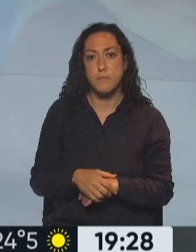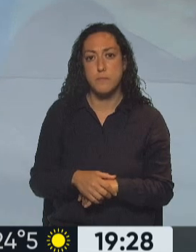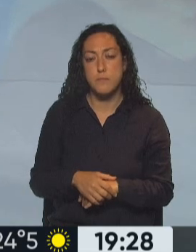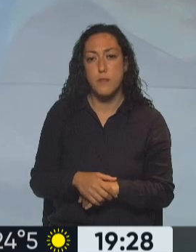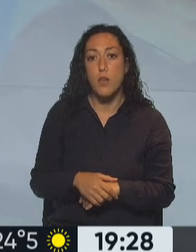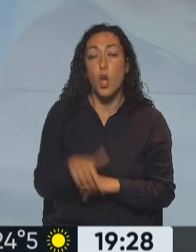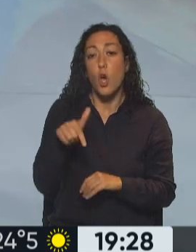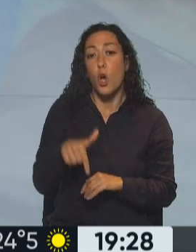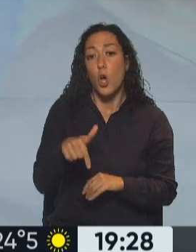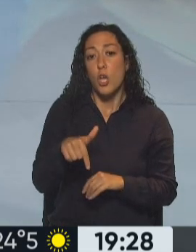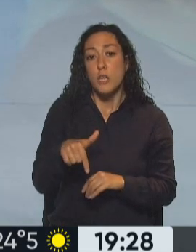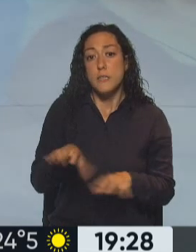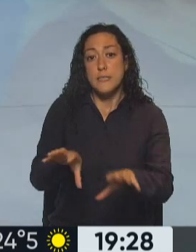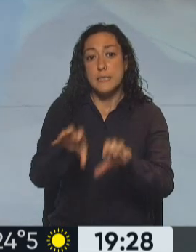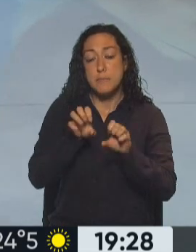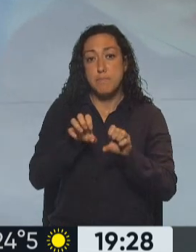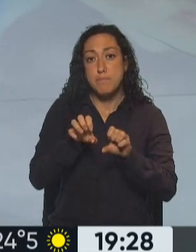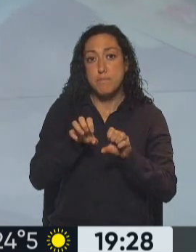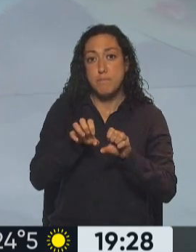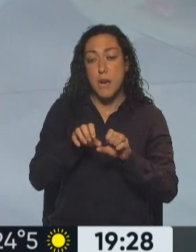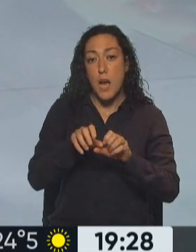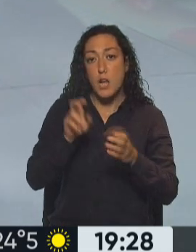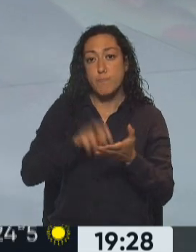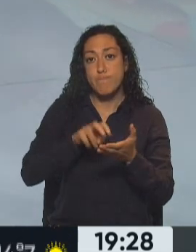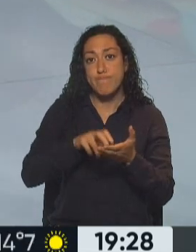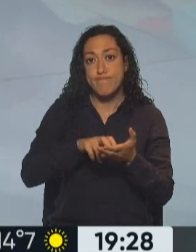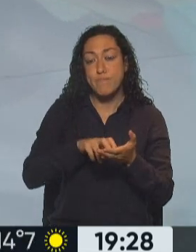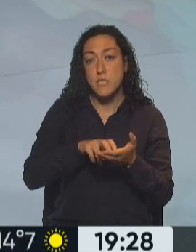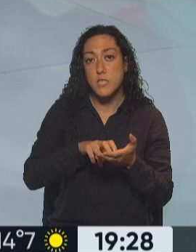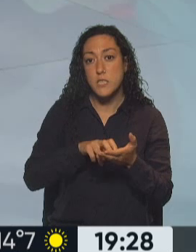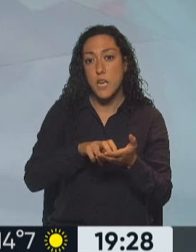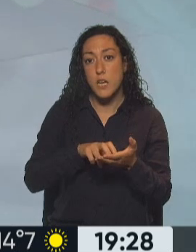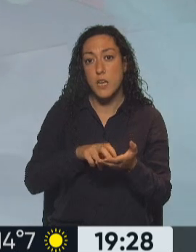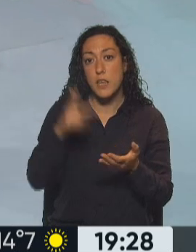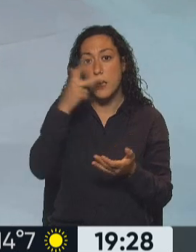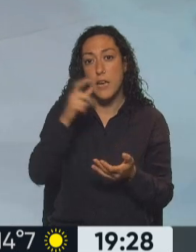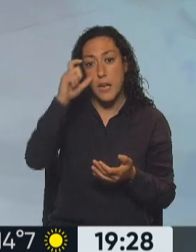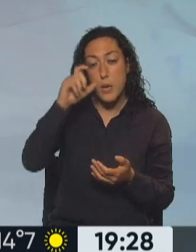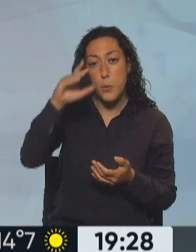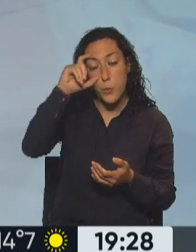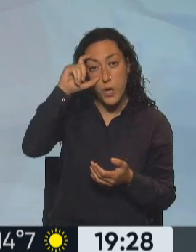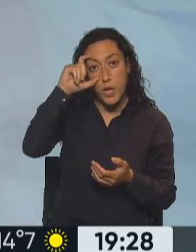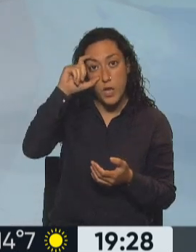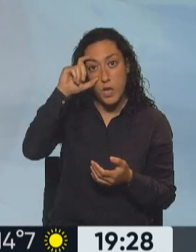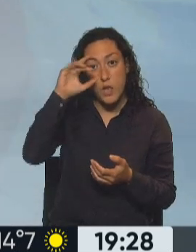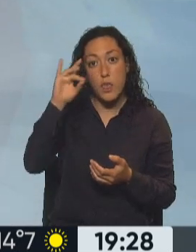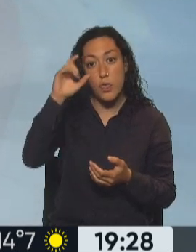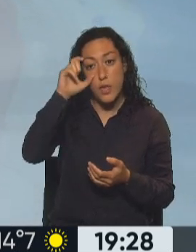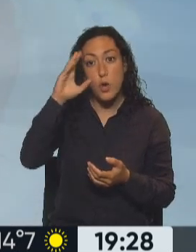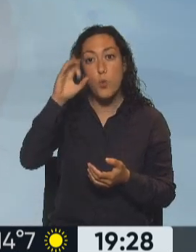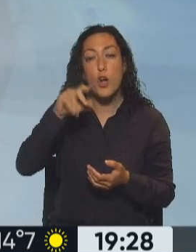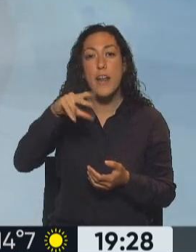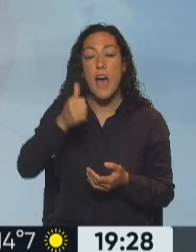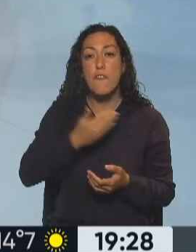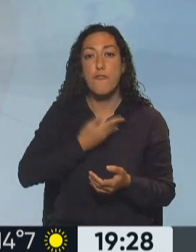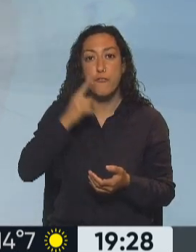Temprano nos anoticiamos que Eve Orafini, 93 años, tuvo que ser